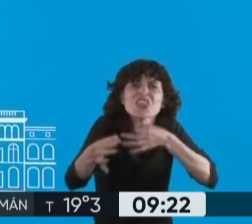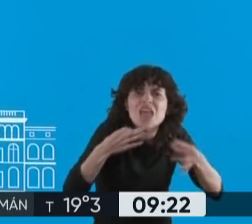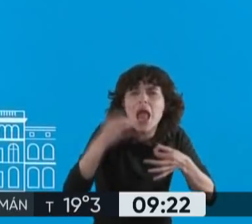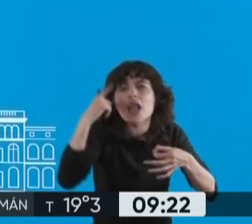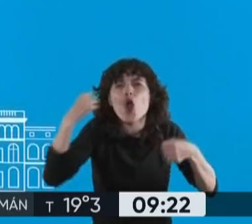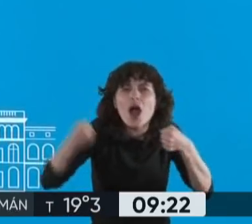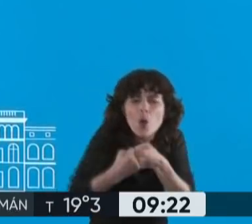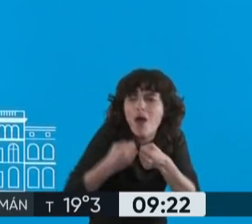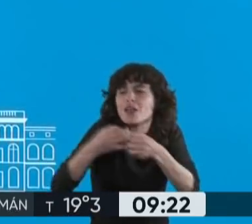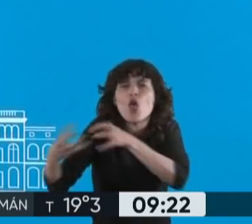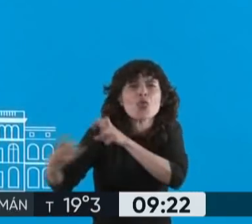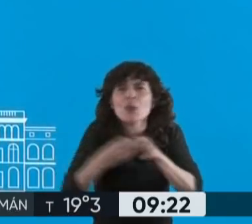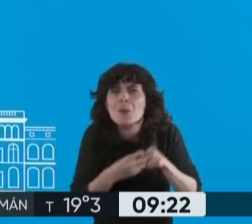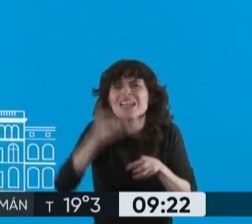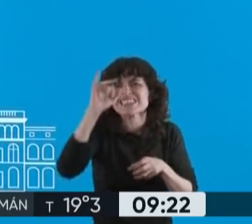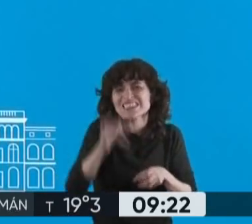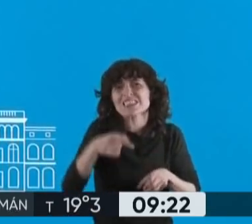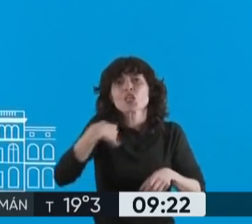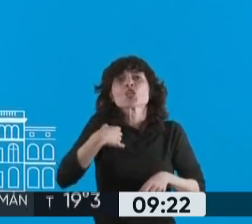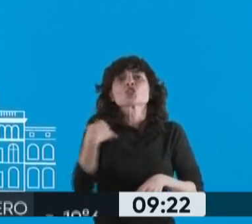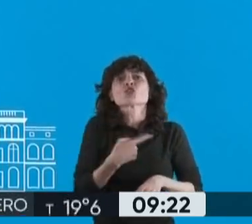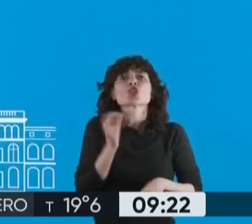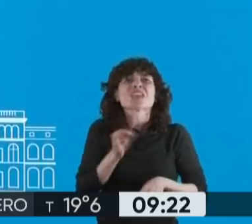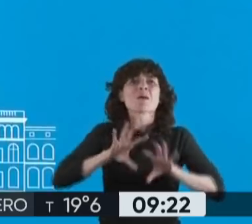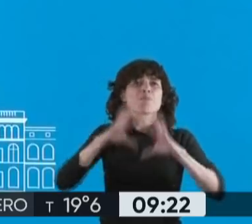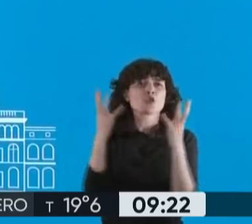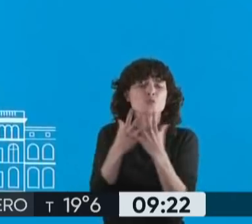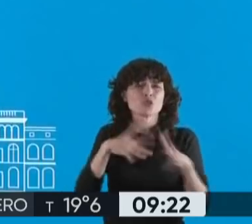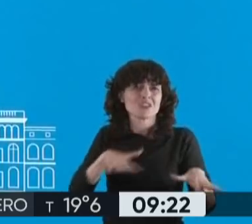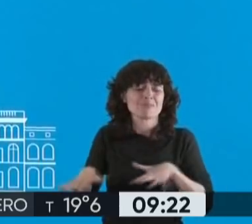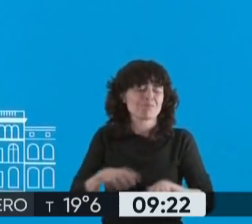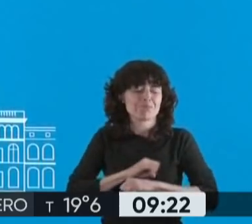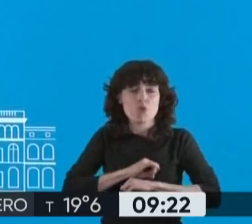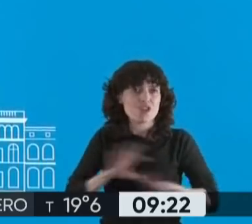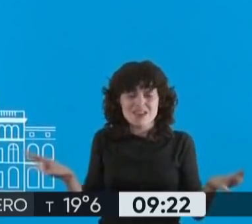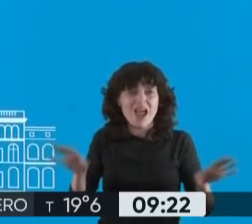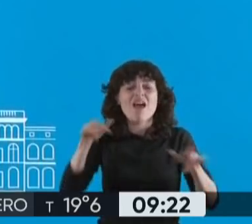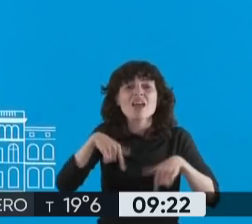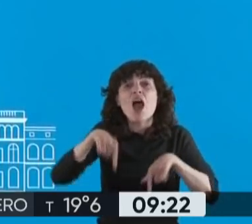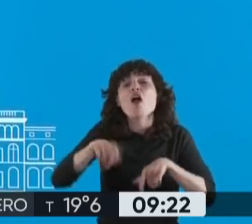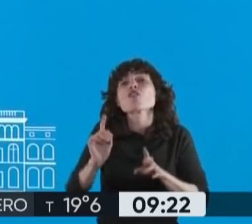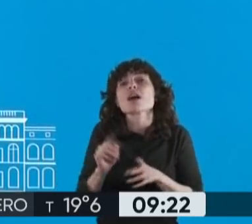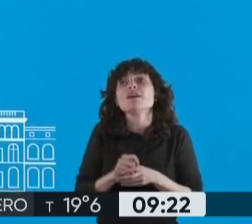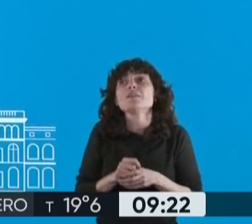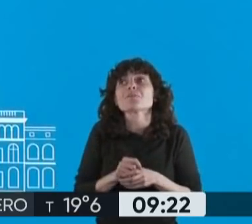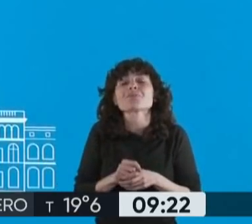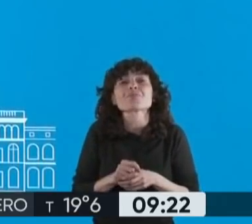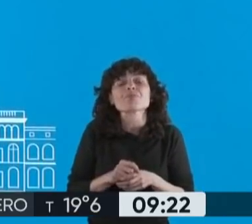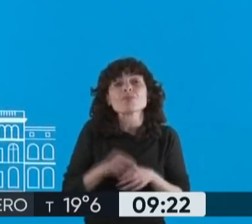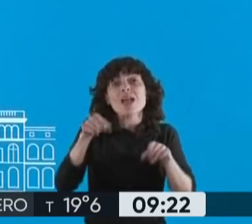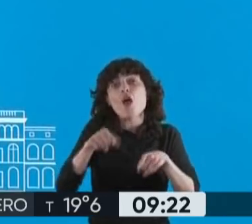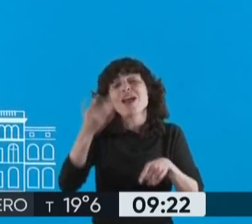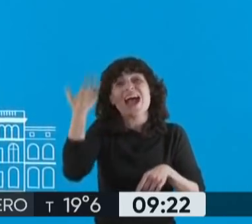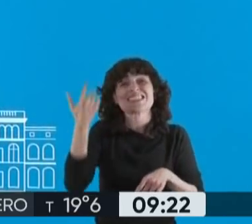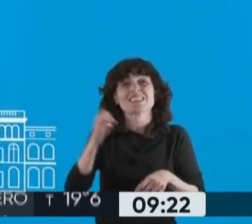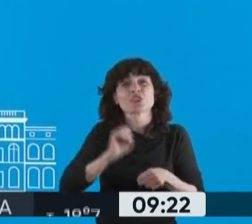es este que estamos viviendo, donde efectivamente no sabemos cómo va a ser el mundo posterior, no sabíamos cómo iba a ser el mundo posterior a la